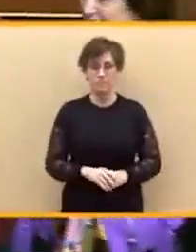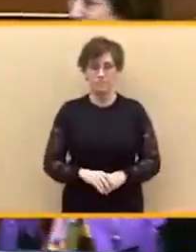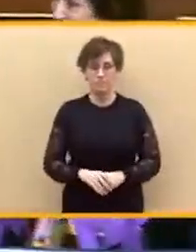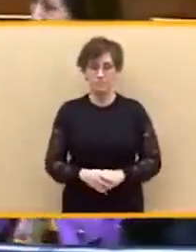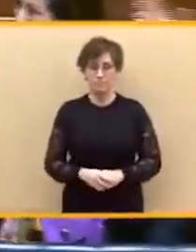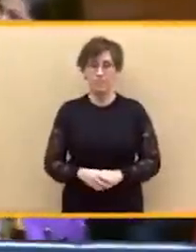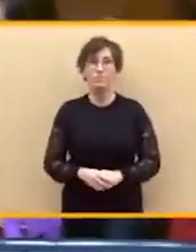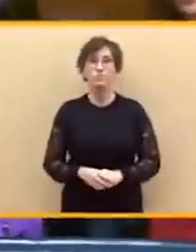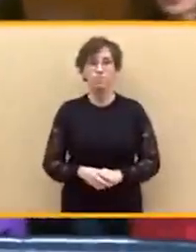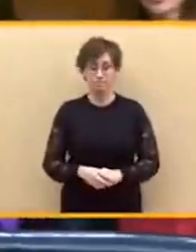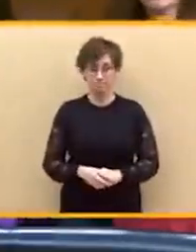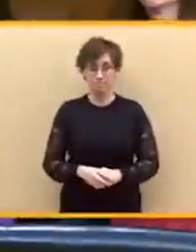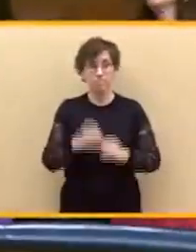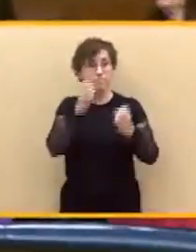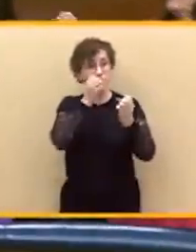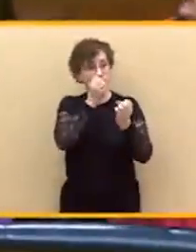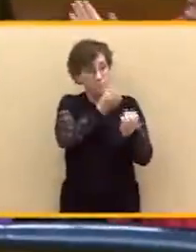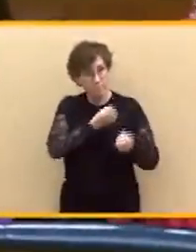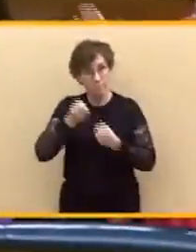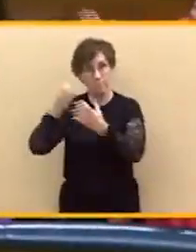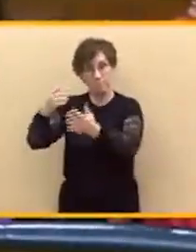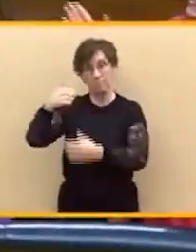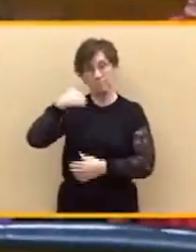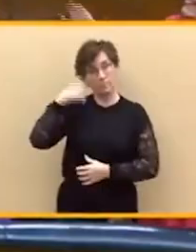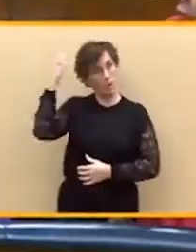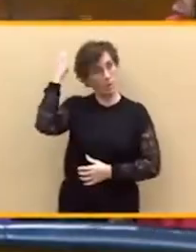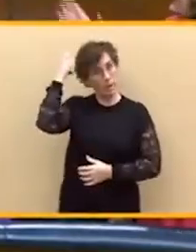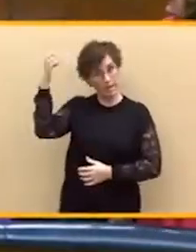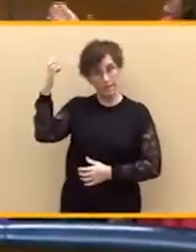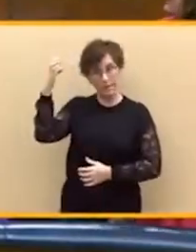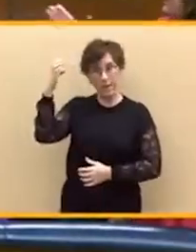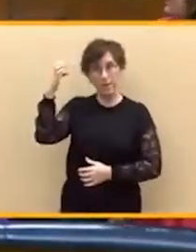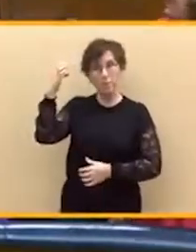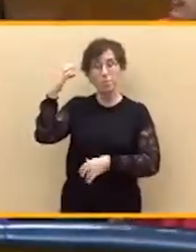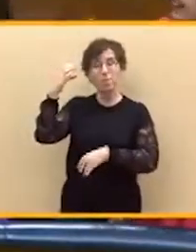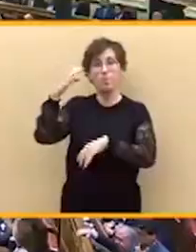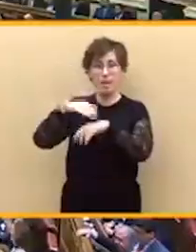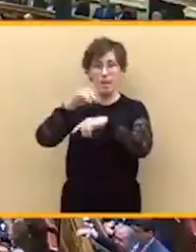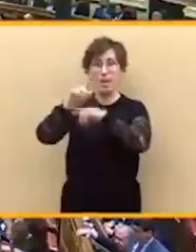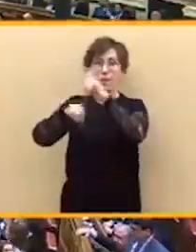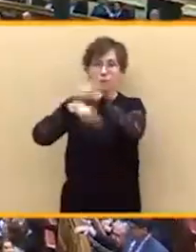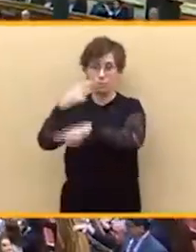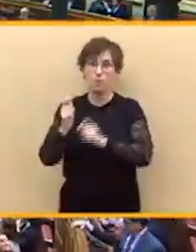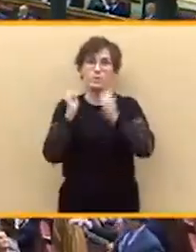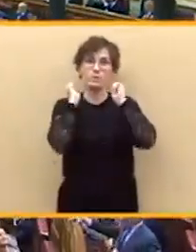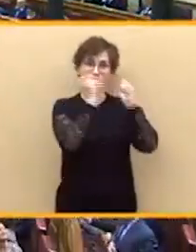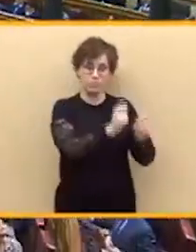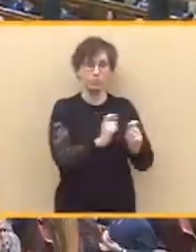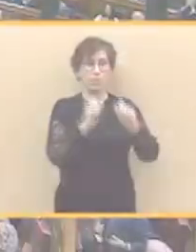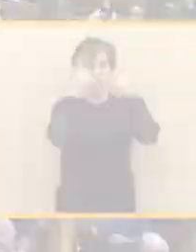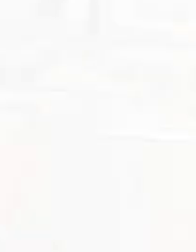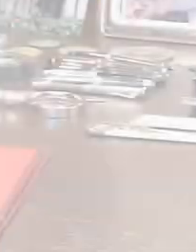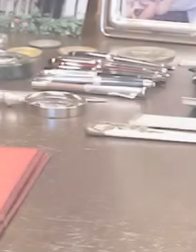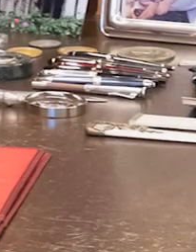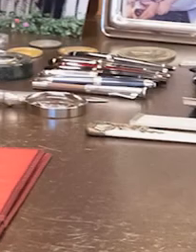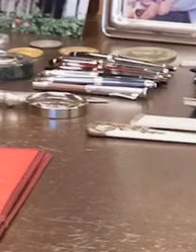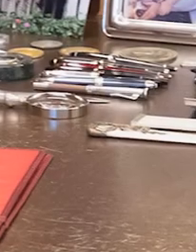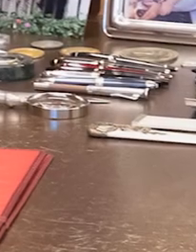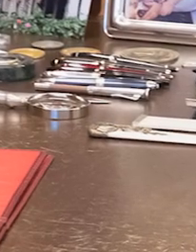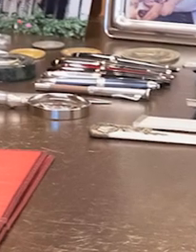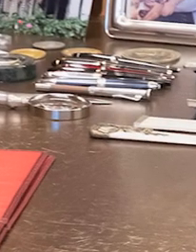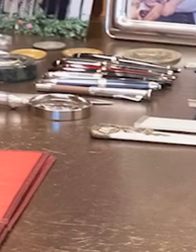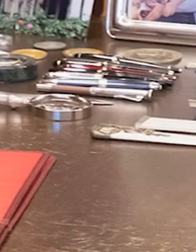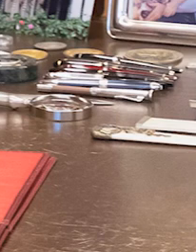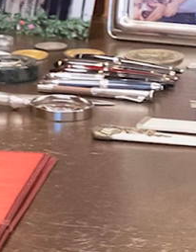lo cual comunicaré a Su Majestad el Rey para que sea nombrado presidente del Gobierno. El rey de